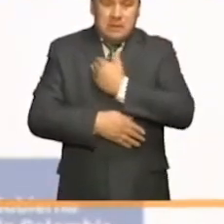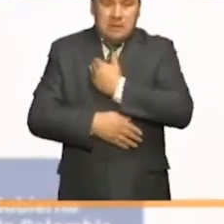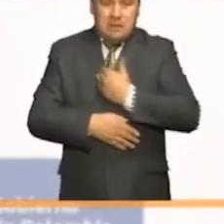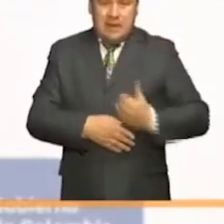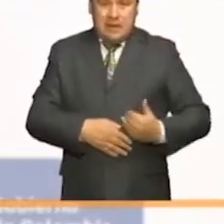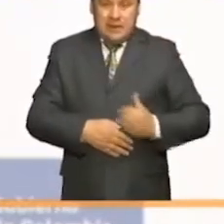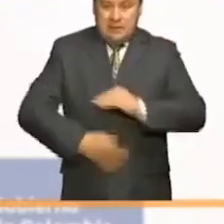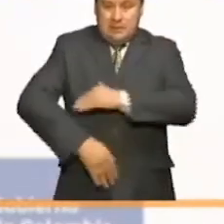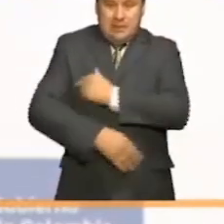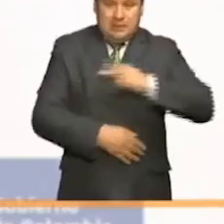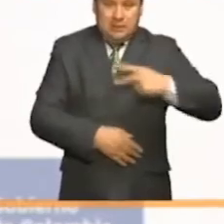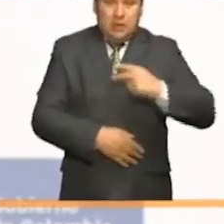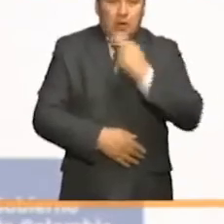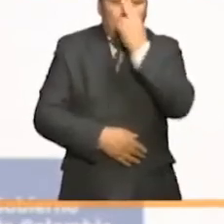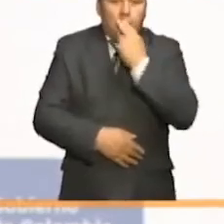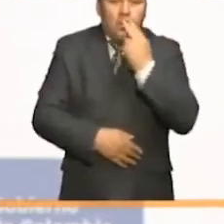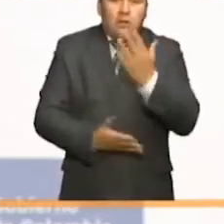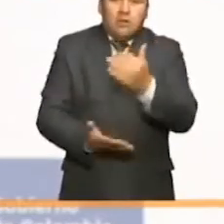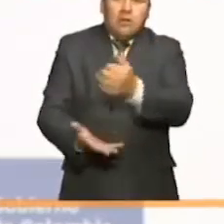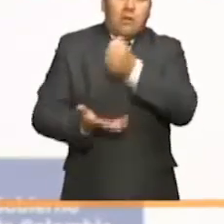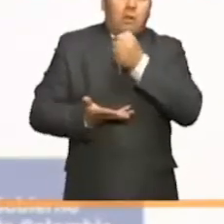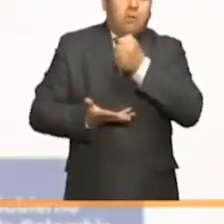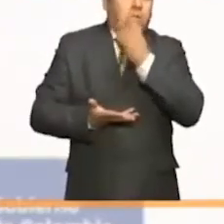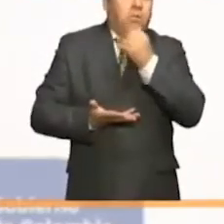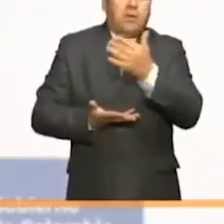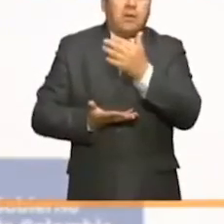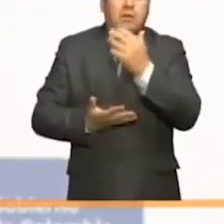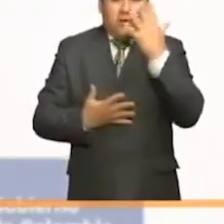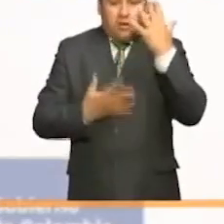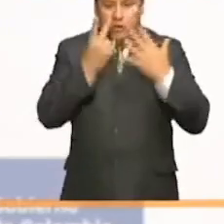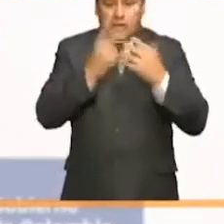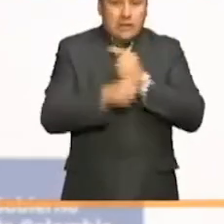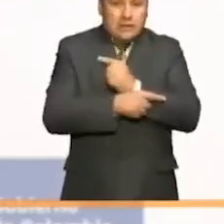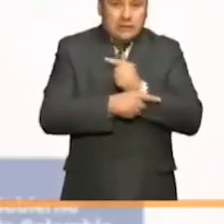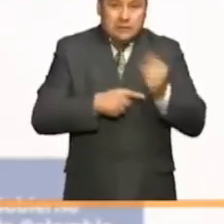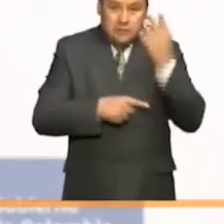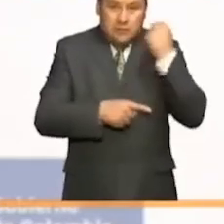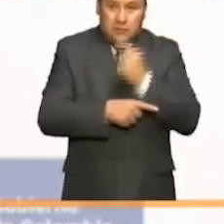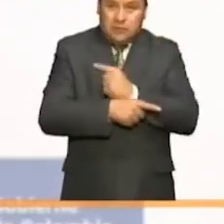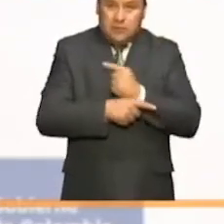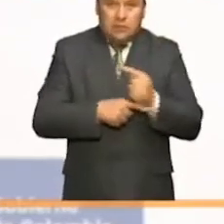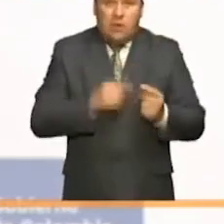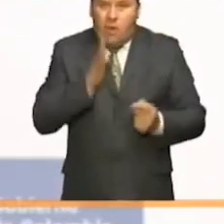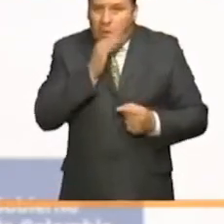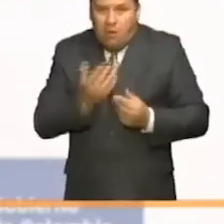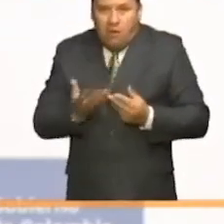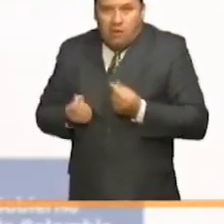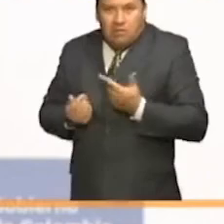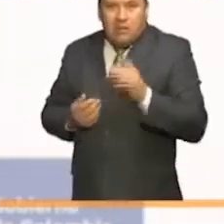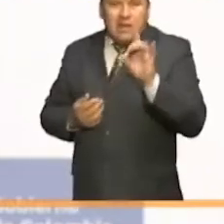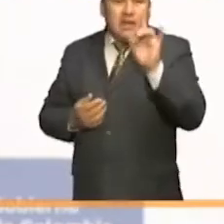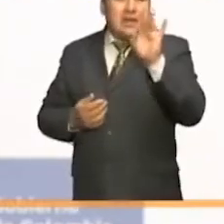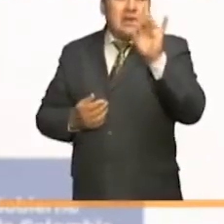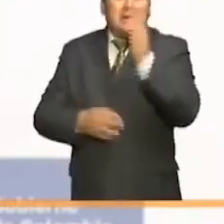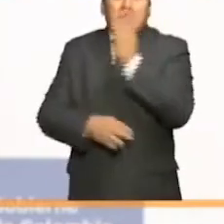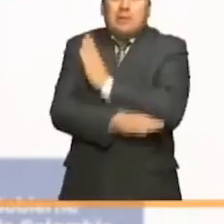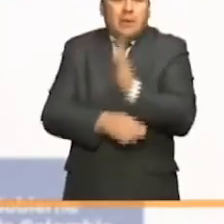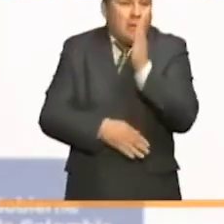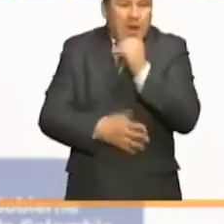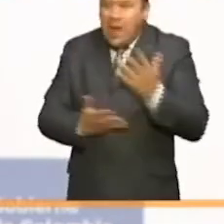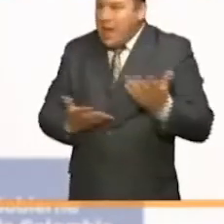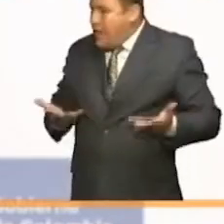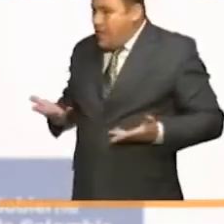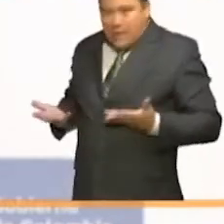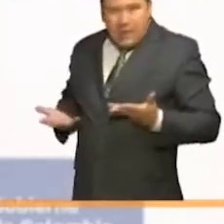el compromiso devolver unos recursos que no existían hace dos semanas hace una semana cerca de 15 millones de pesos que no va a